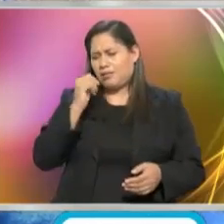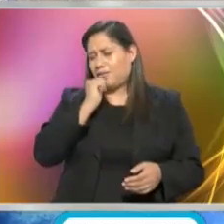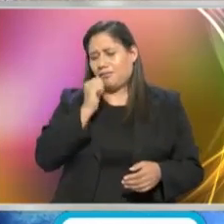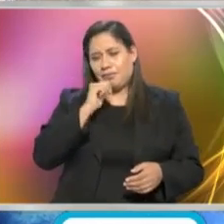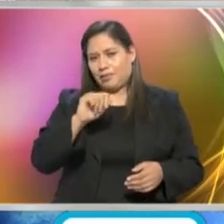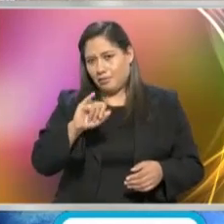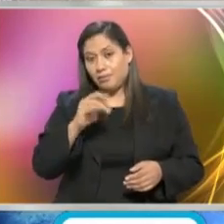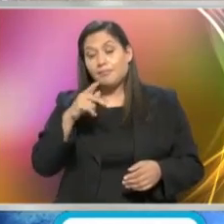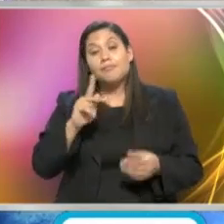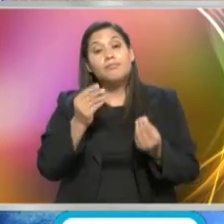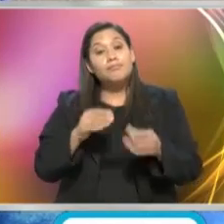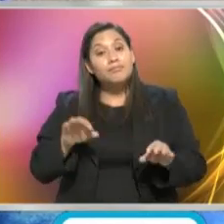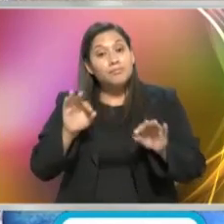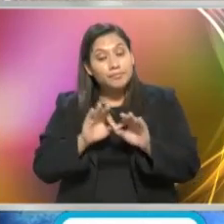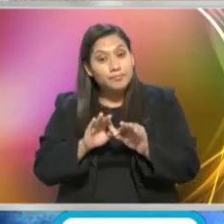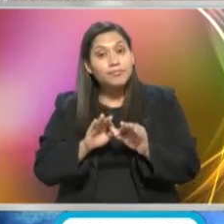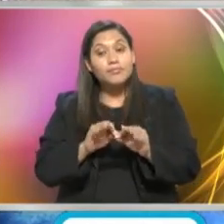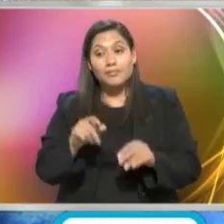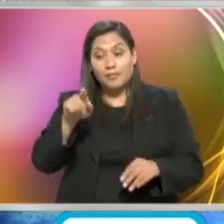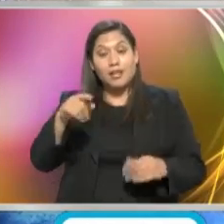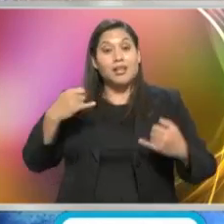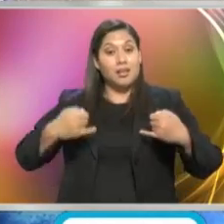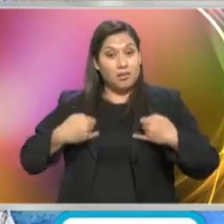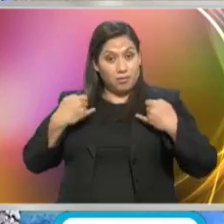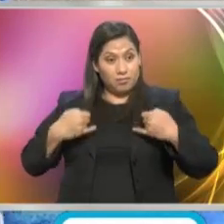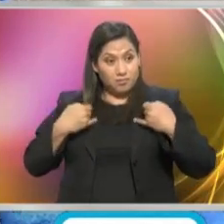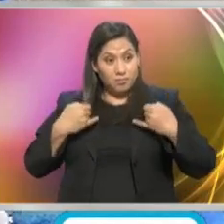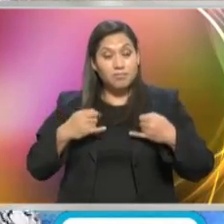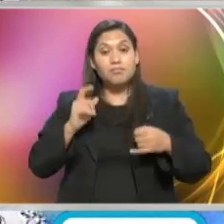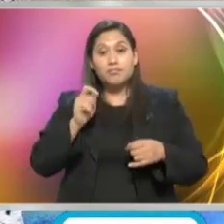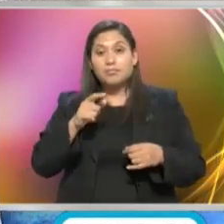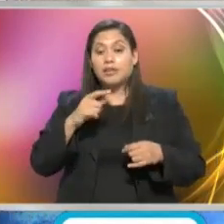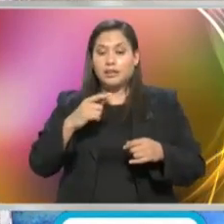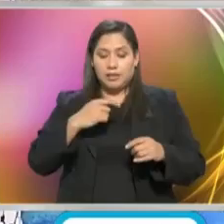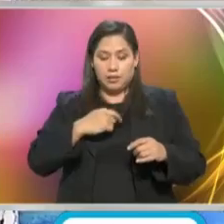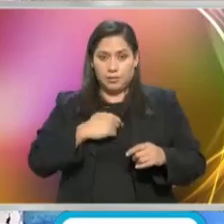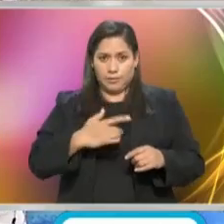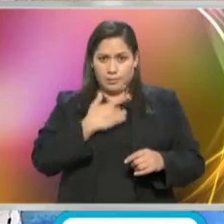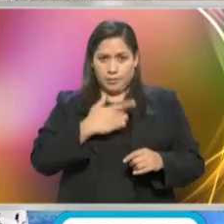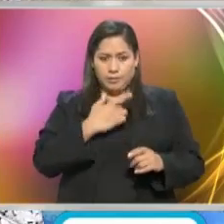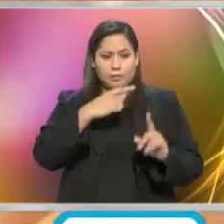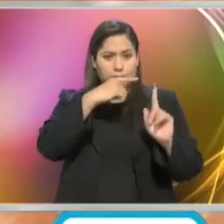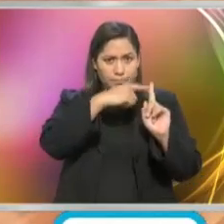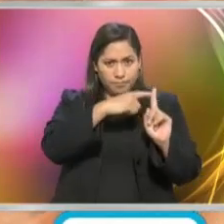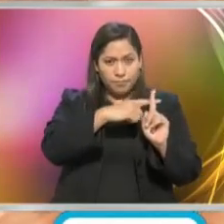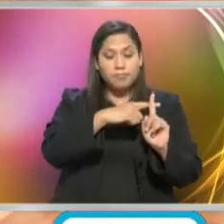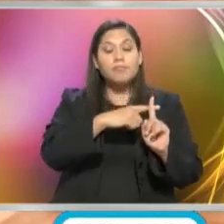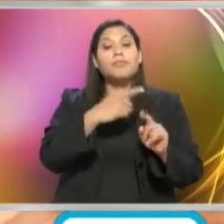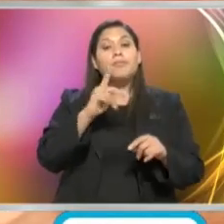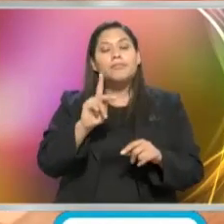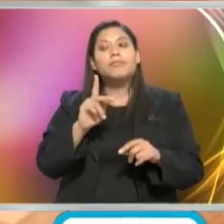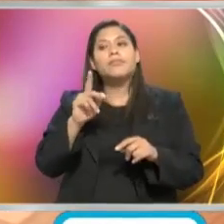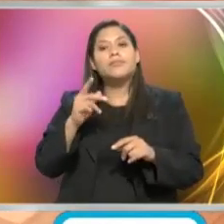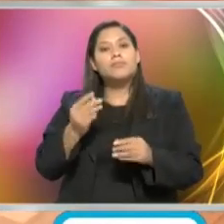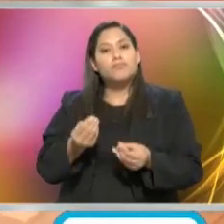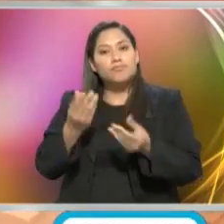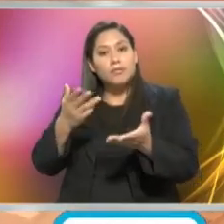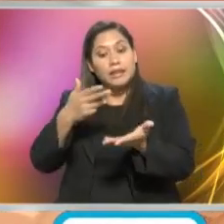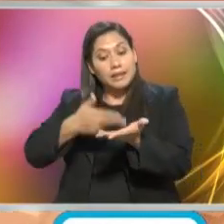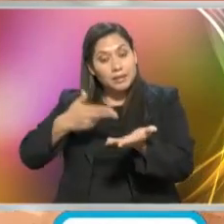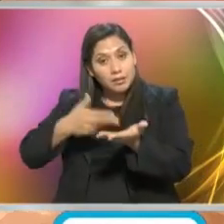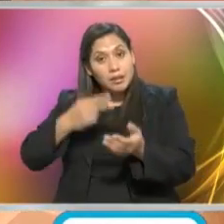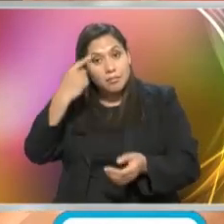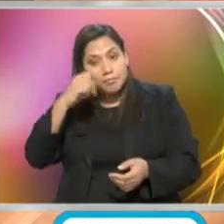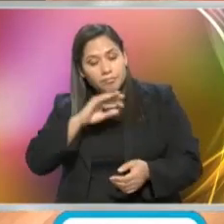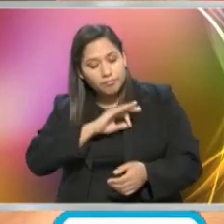pero lo importante es que también dotemos al adolescente tanto de la parte de la autoestima que se sienta, o sea, bien, pero dotarlo de herramientas para